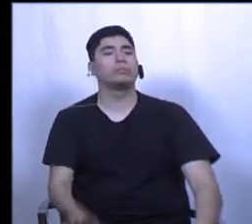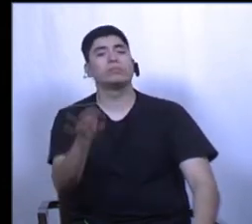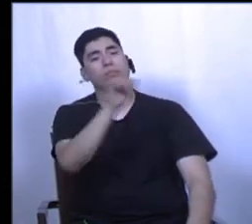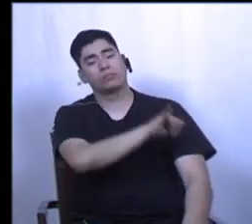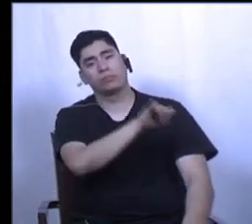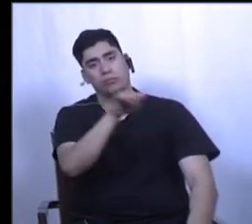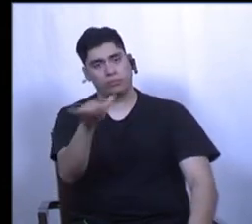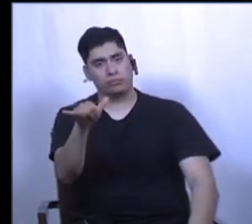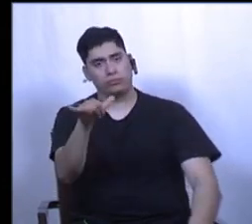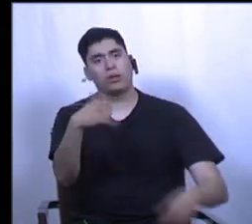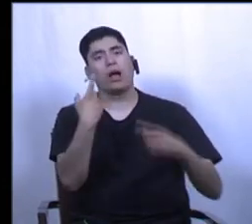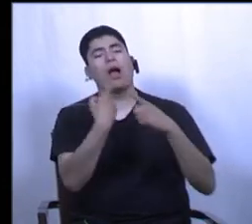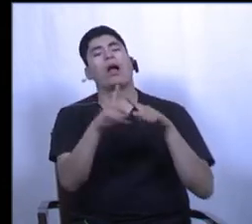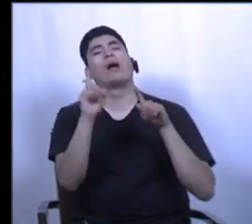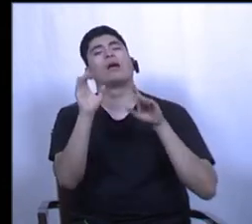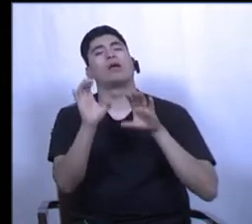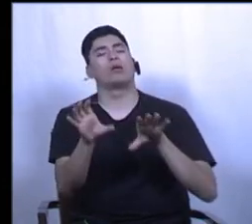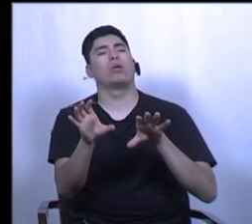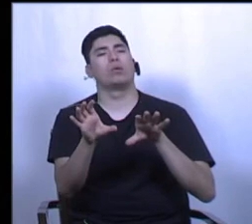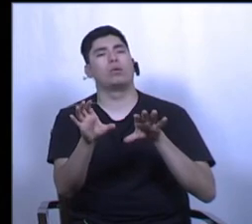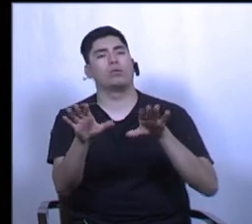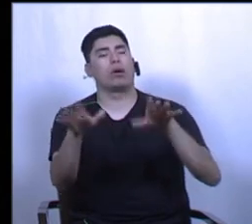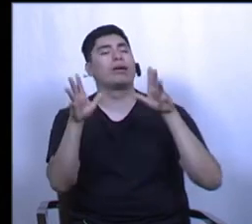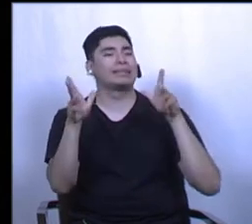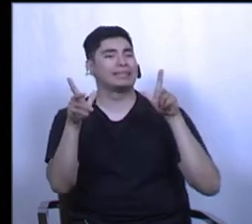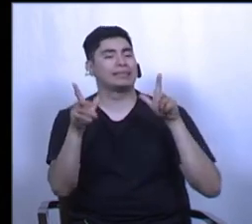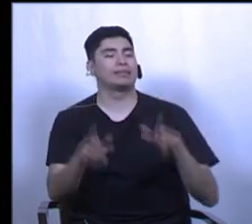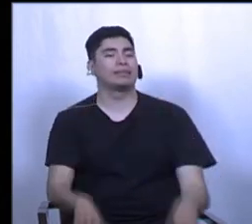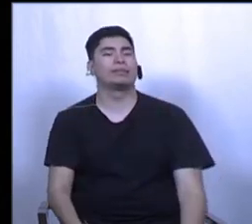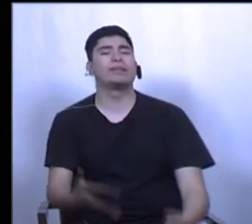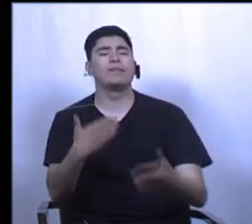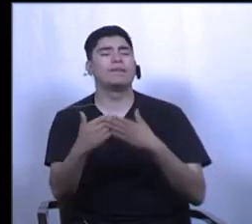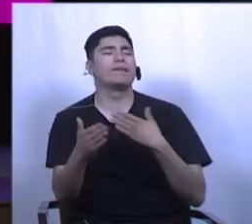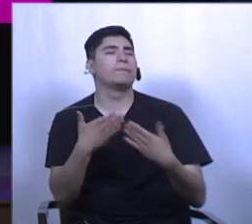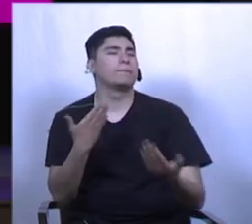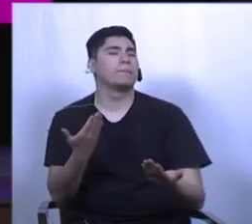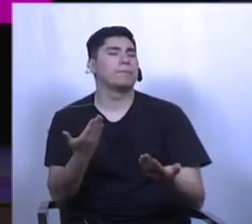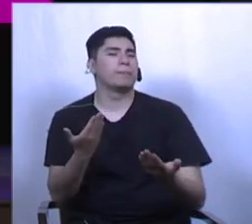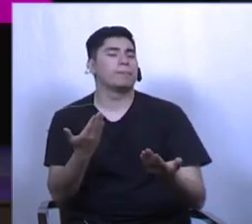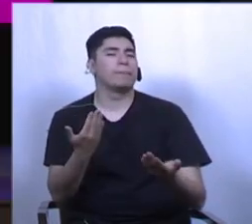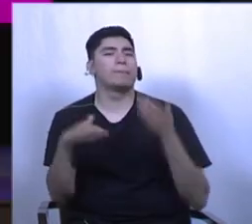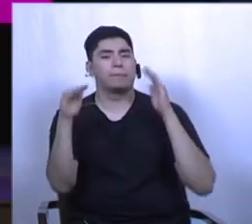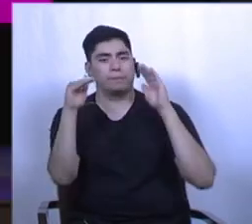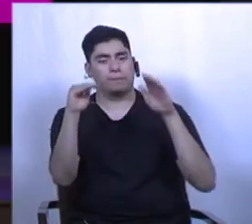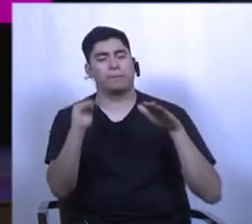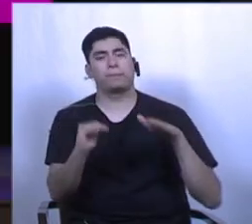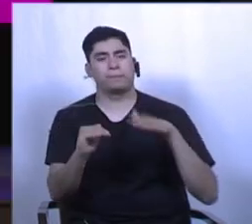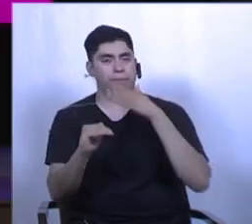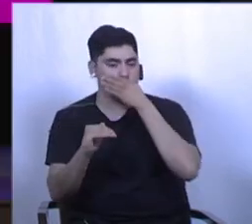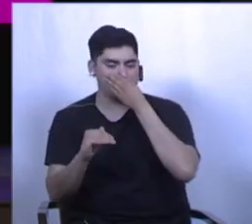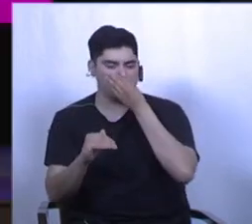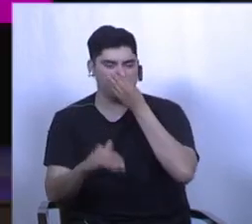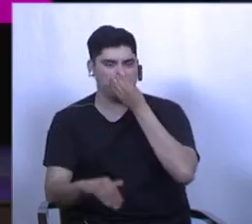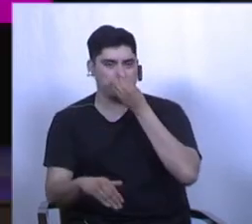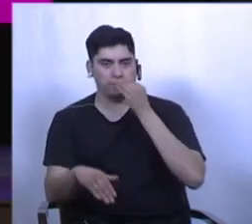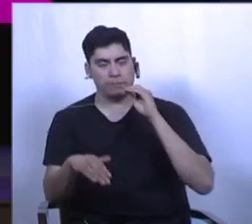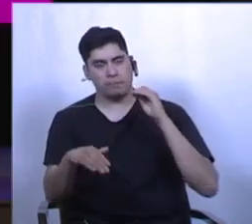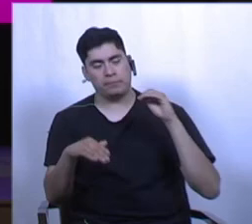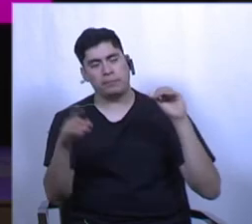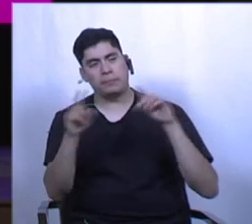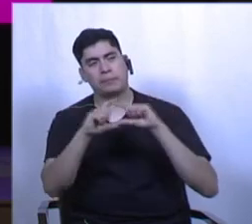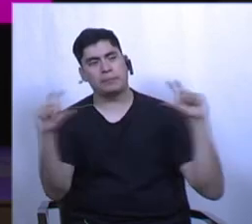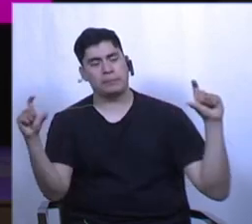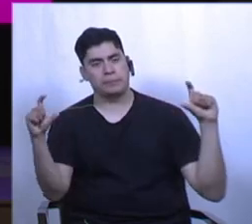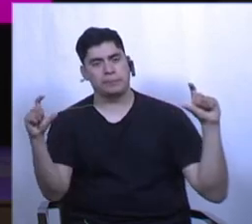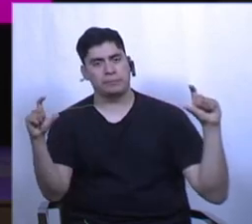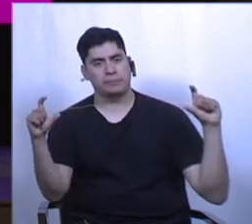Después ven los otros efectos donde están en el mismo estado de la enfermedad, ambos ratones. El